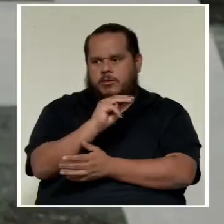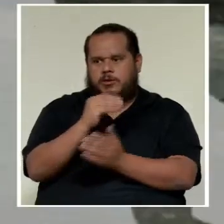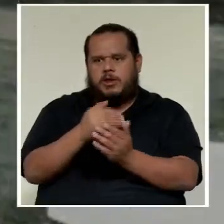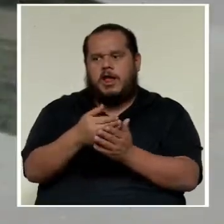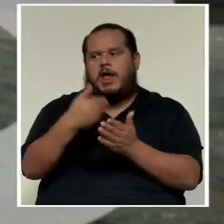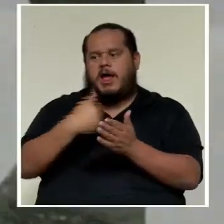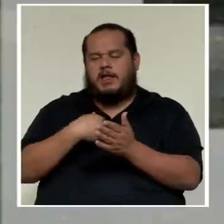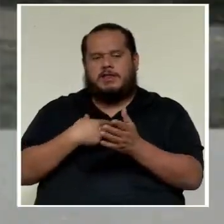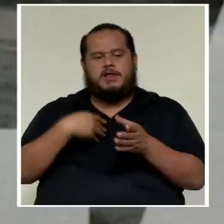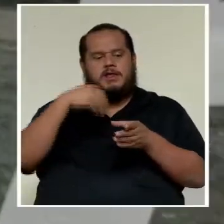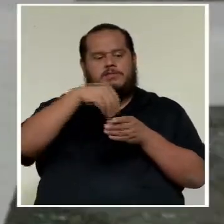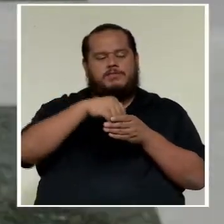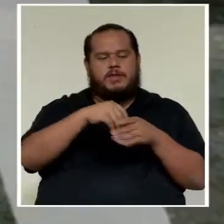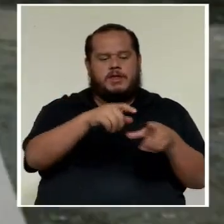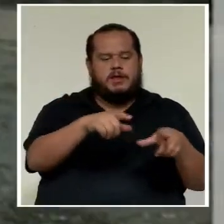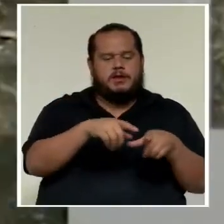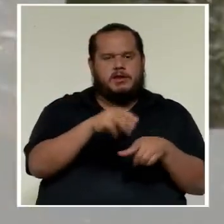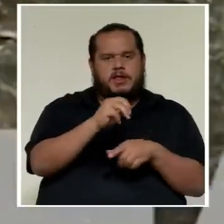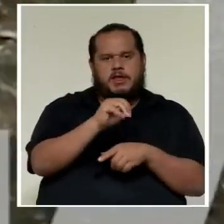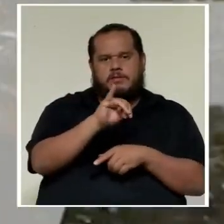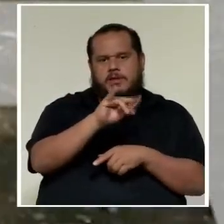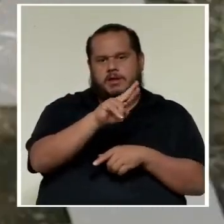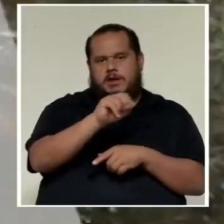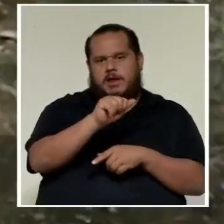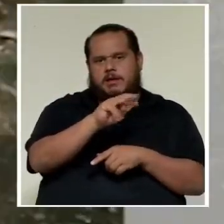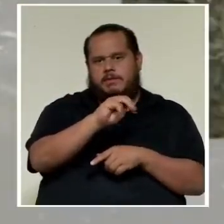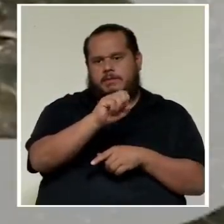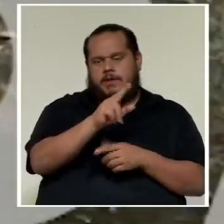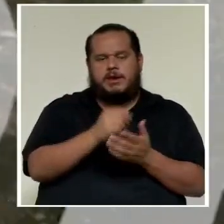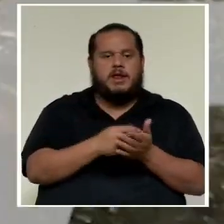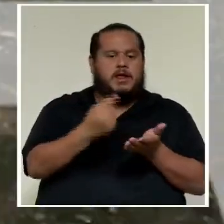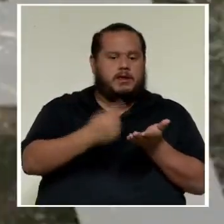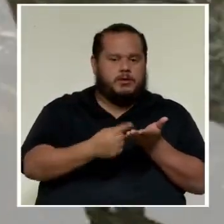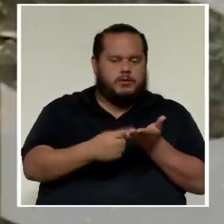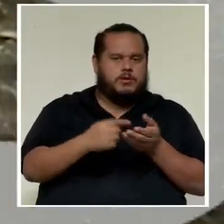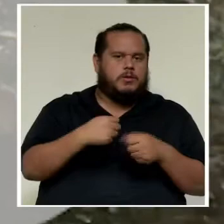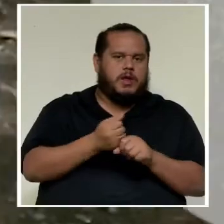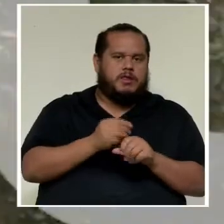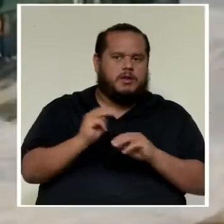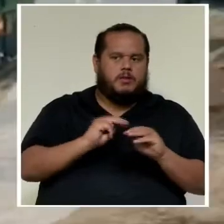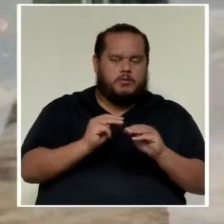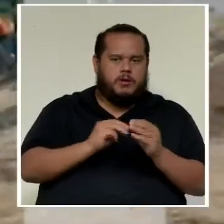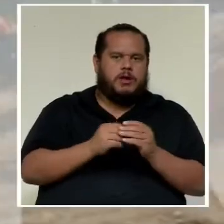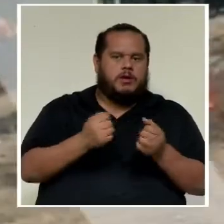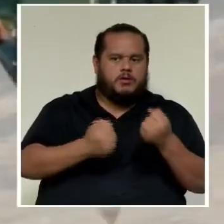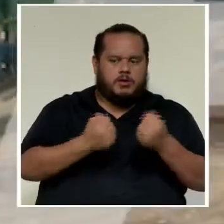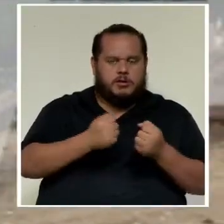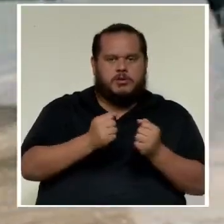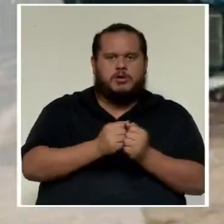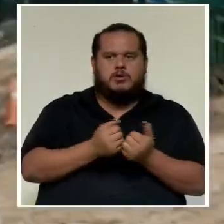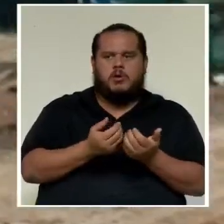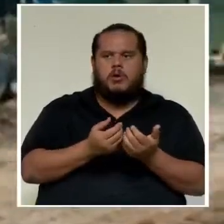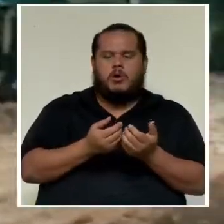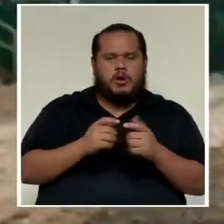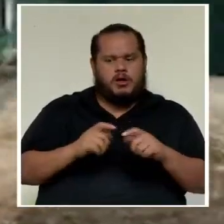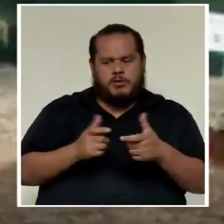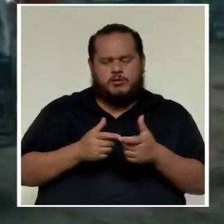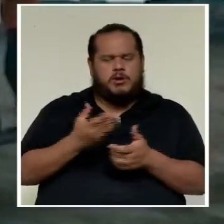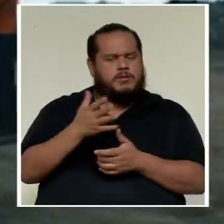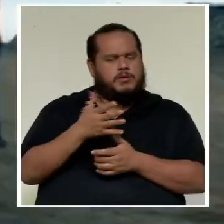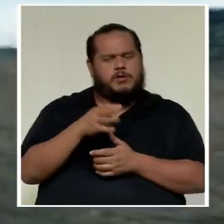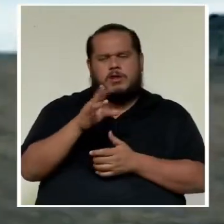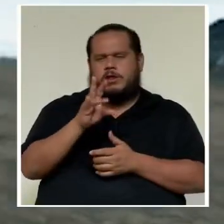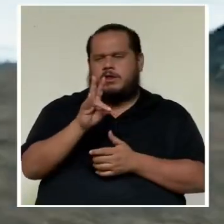sea depositada en el relleno de Miramar. En tanto, el cantón de Golfito mueve sus camiones cargados con desechos por al menos